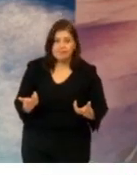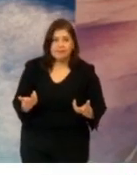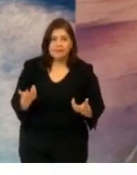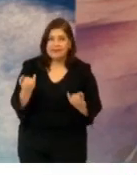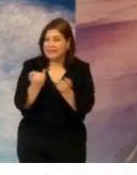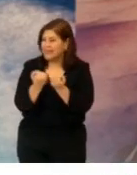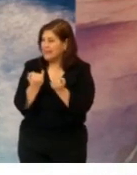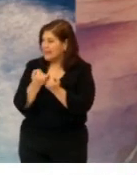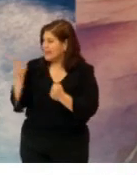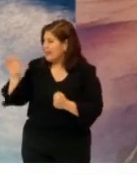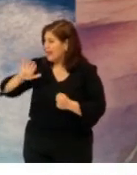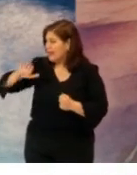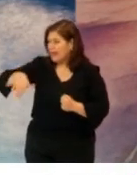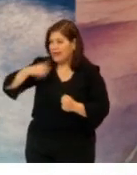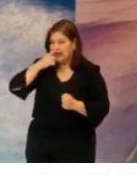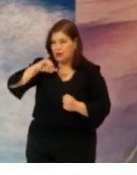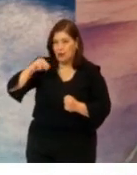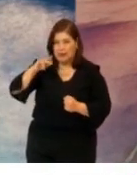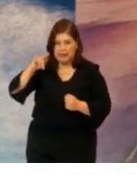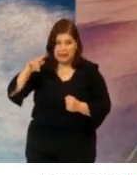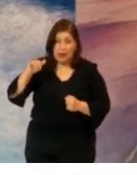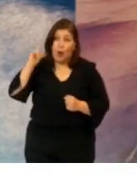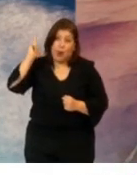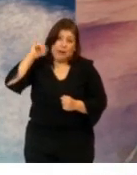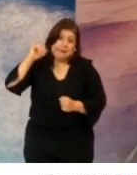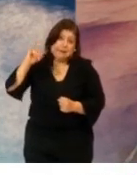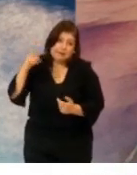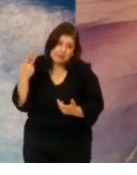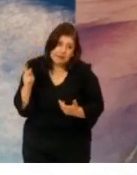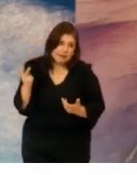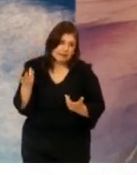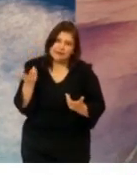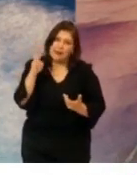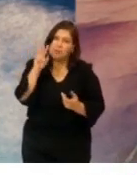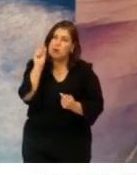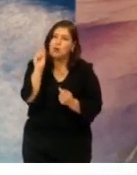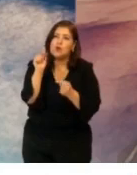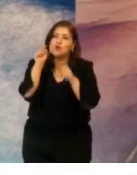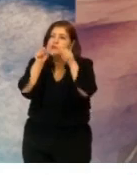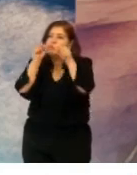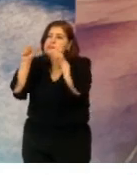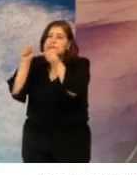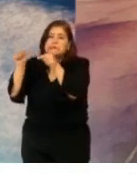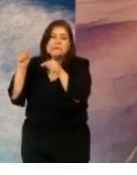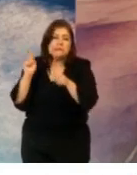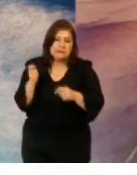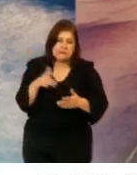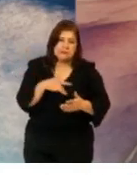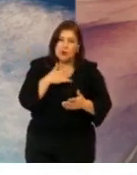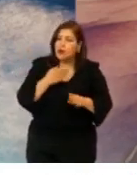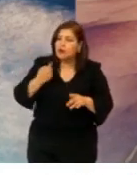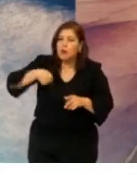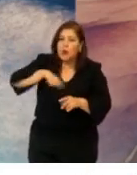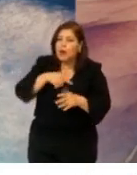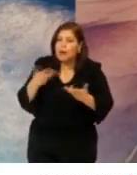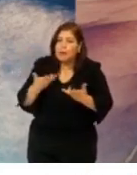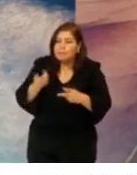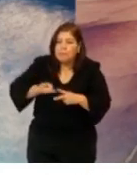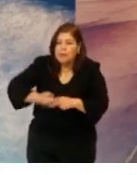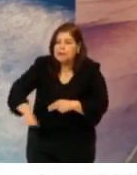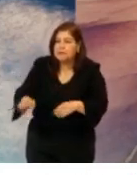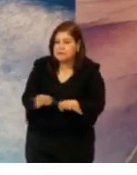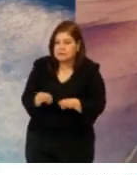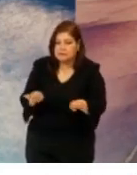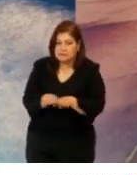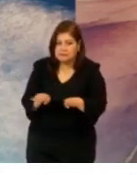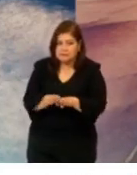Julieta, ¿verdad? Como Julieta, ojalá sí, pero pues es contado, ¿no? Entonces, ¿cómo empezamos? Esa es la